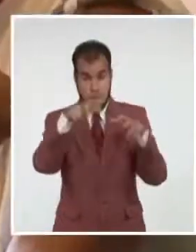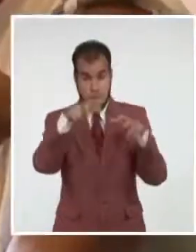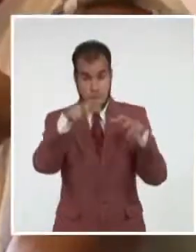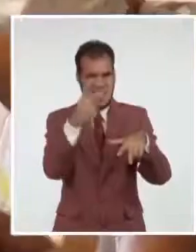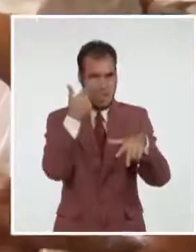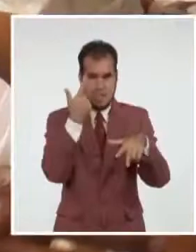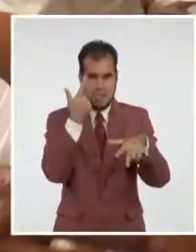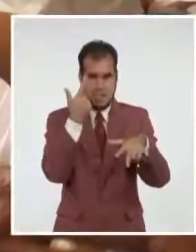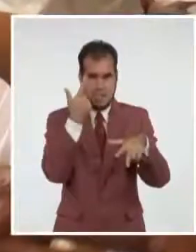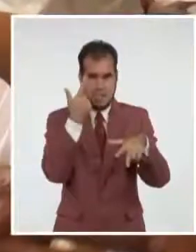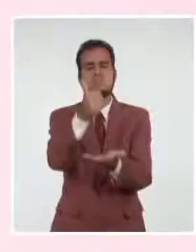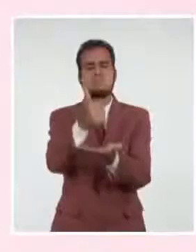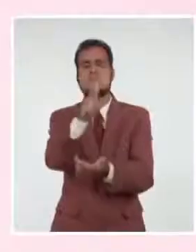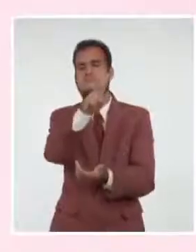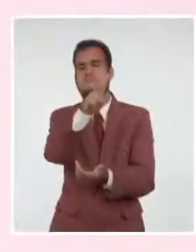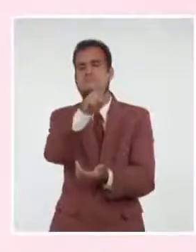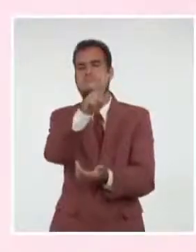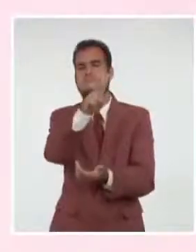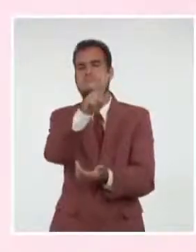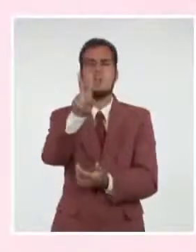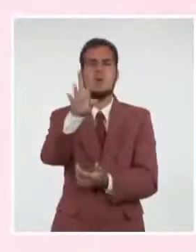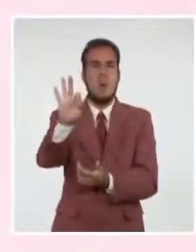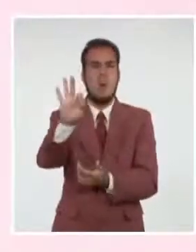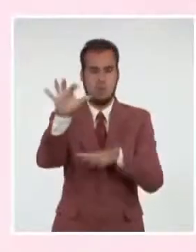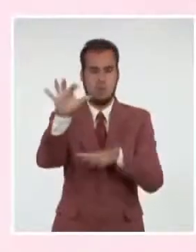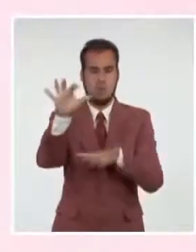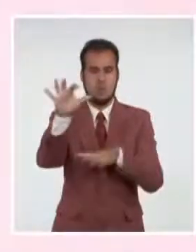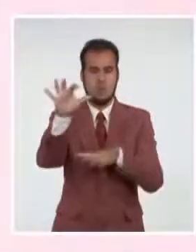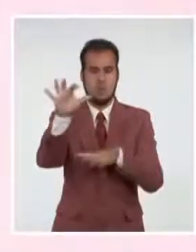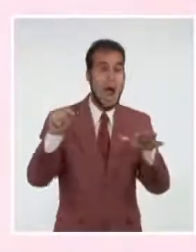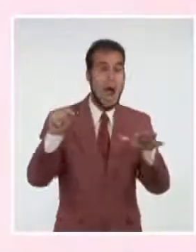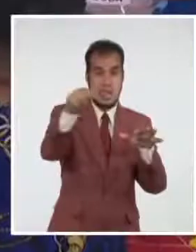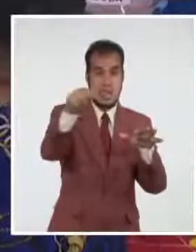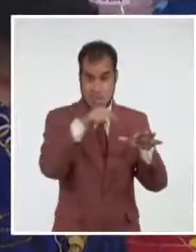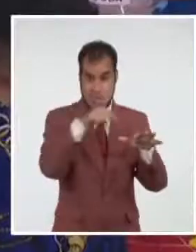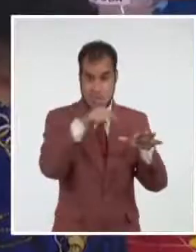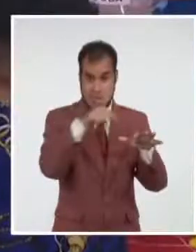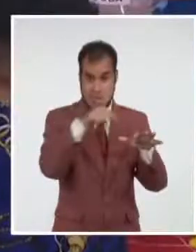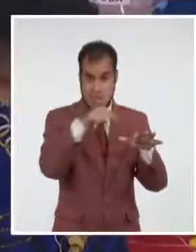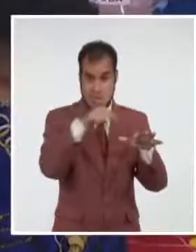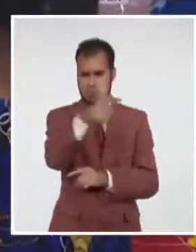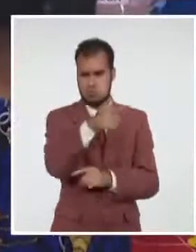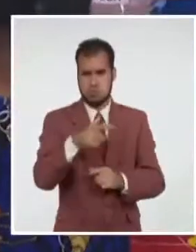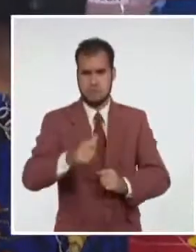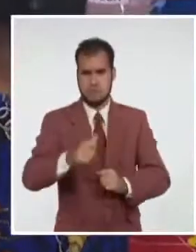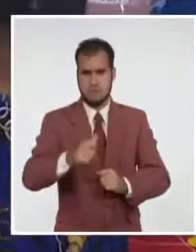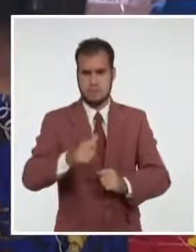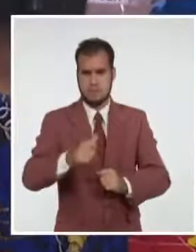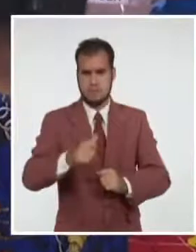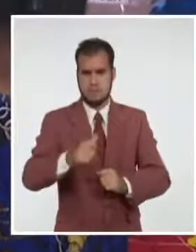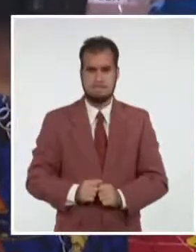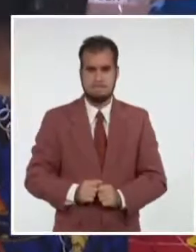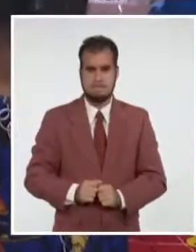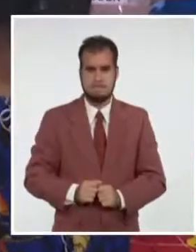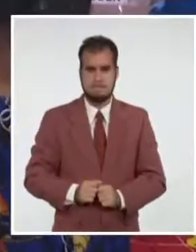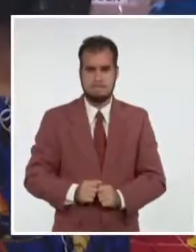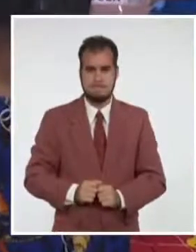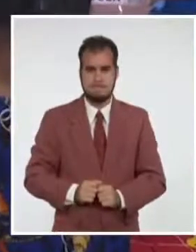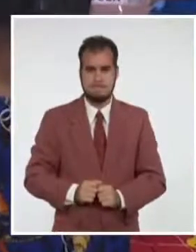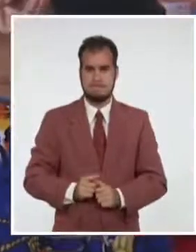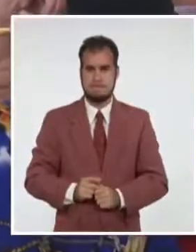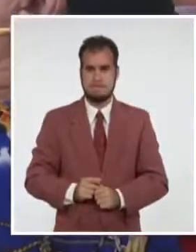128 centros que asumen tan importante intervención sanitaria. Desde Ciego de Ávila, Damián Betanzos